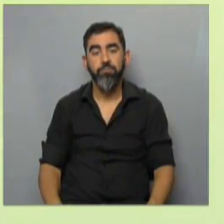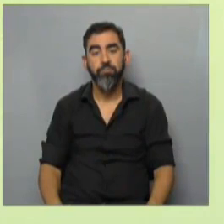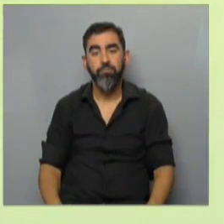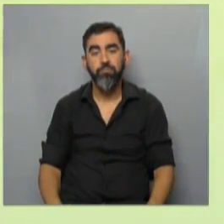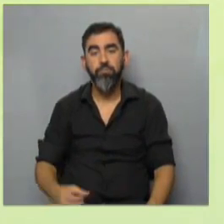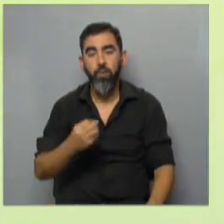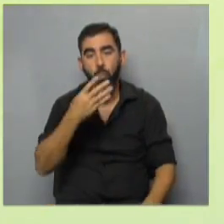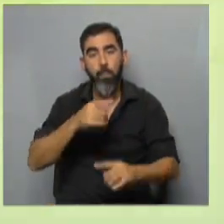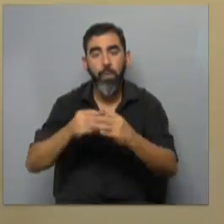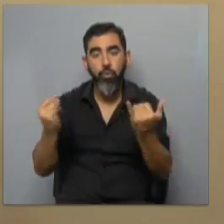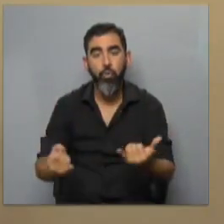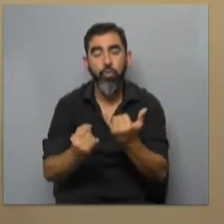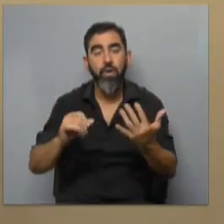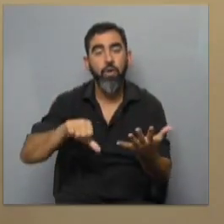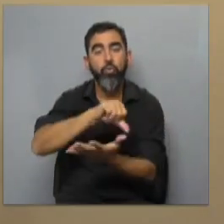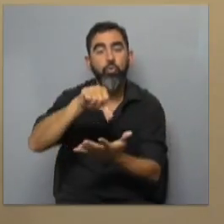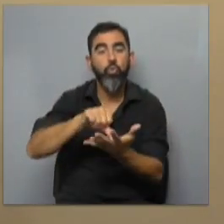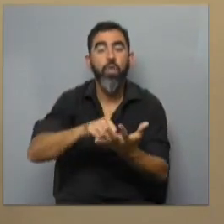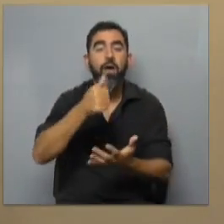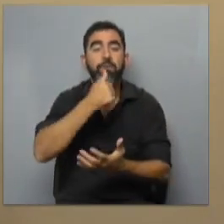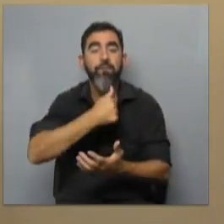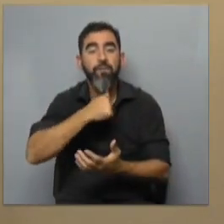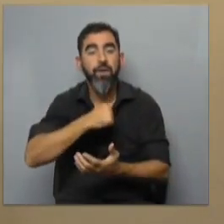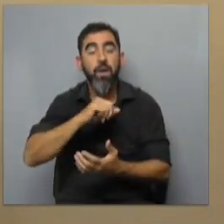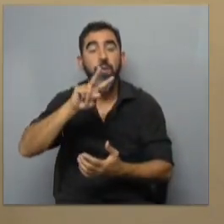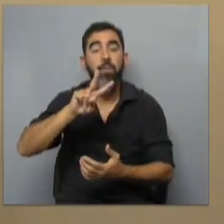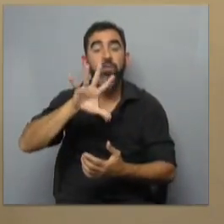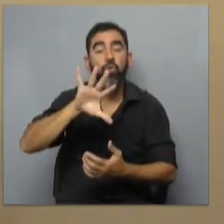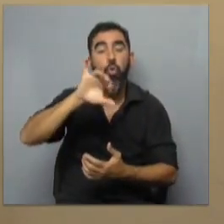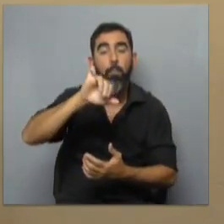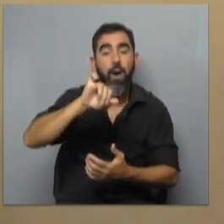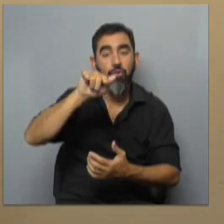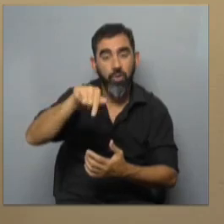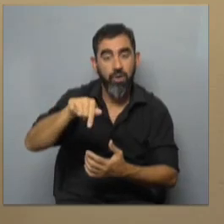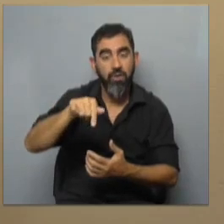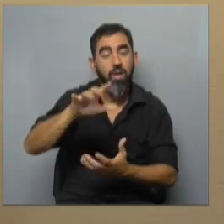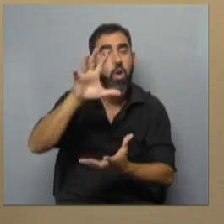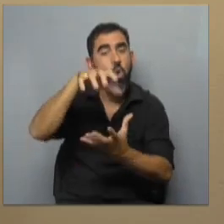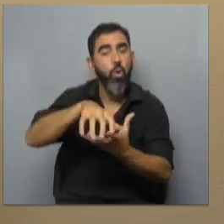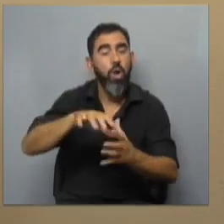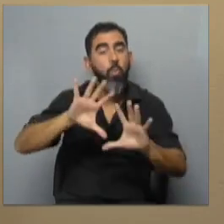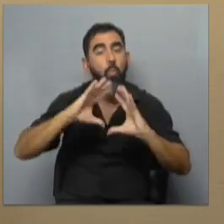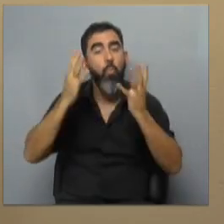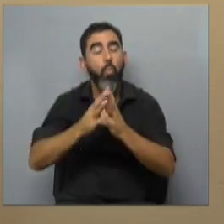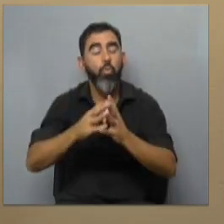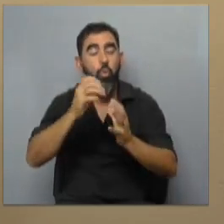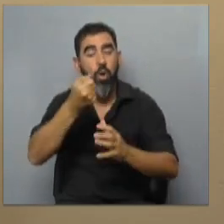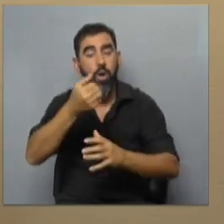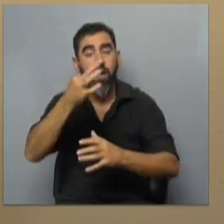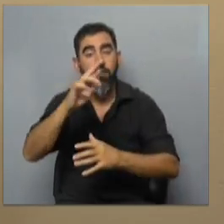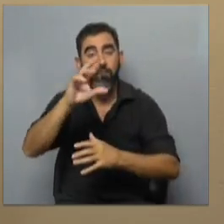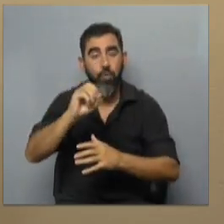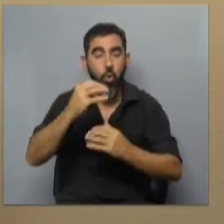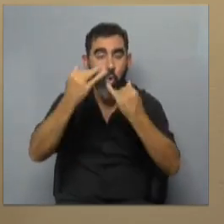buen mediodía rozín estoy en ciudad vieja más específicamente en 25 de mayo y juncal donde es la sede de mundo afro estamos hablando de las